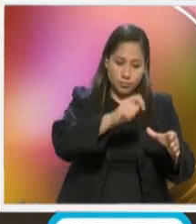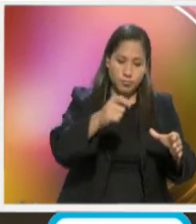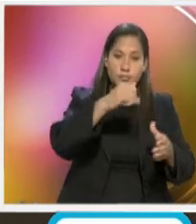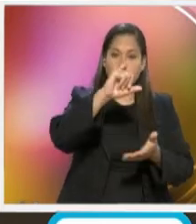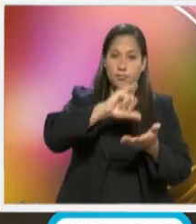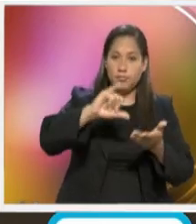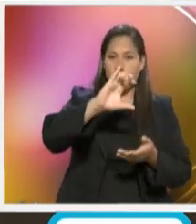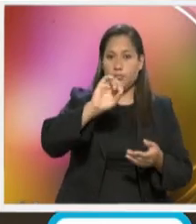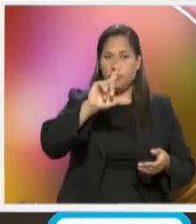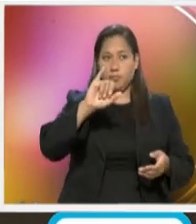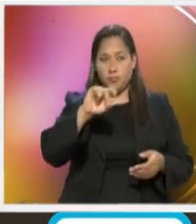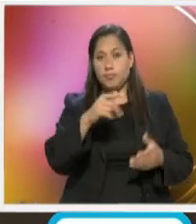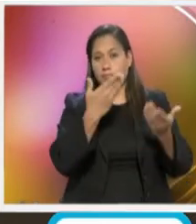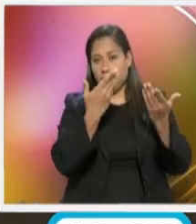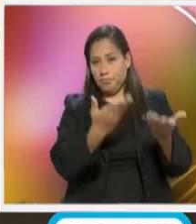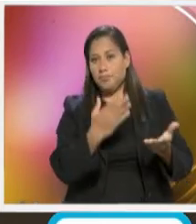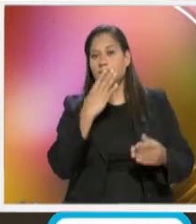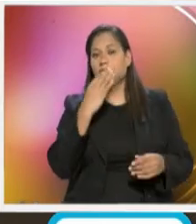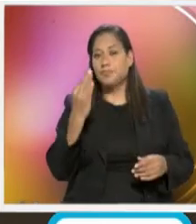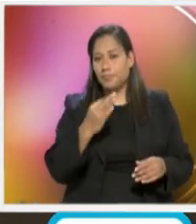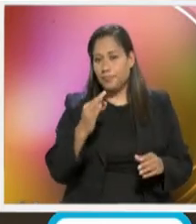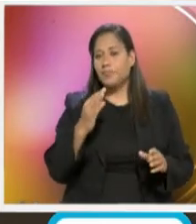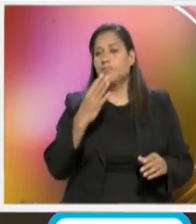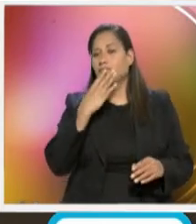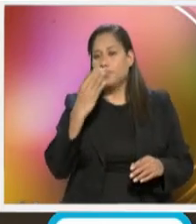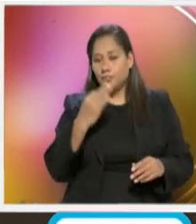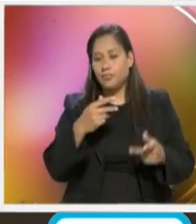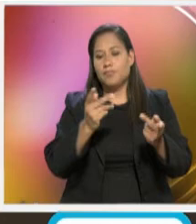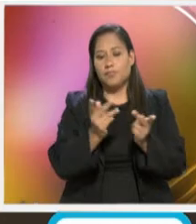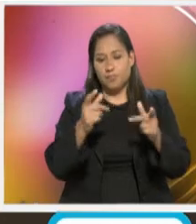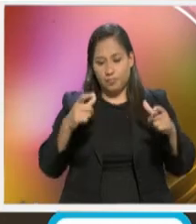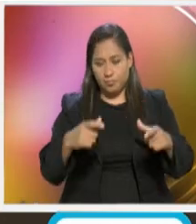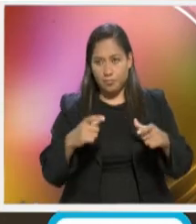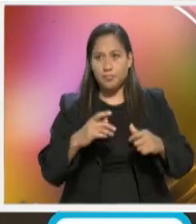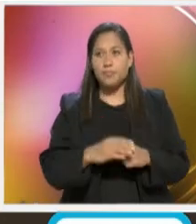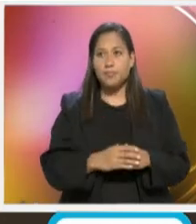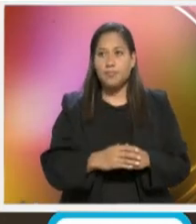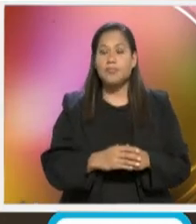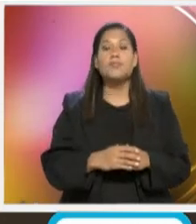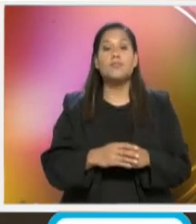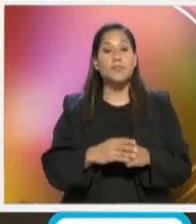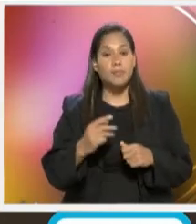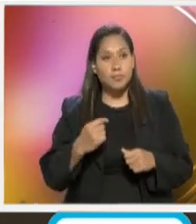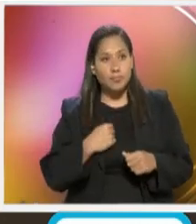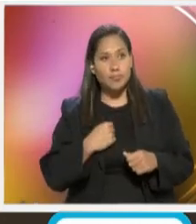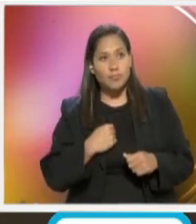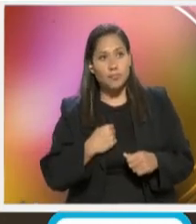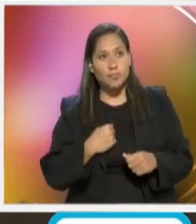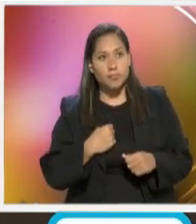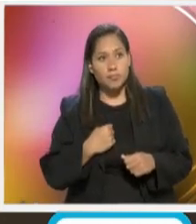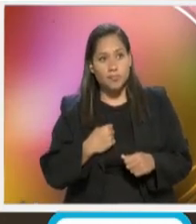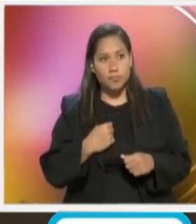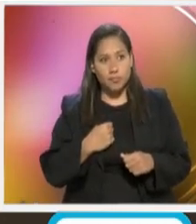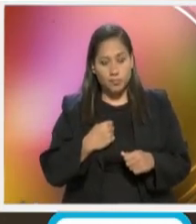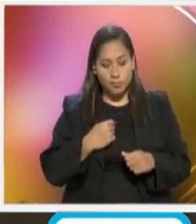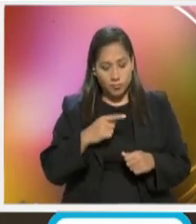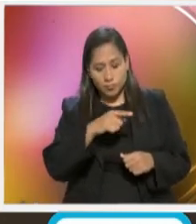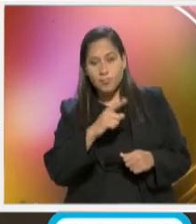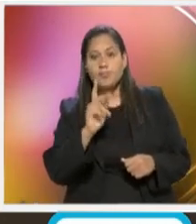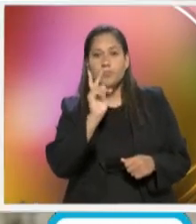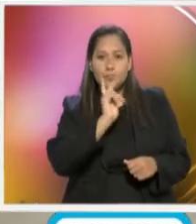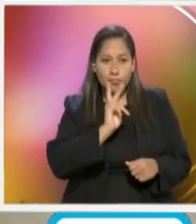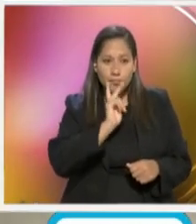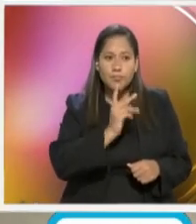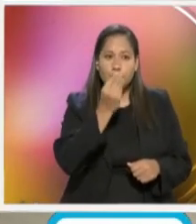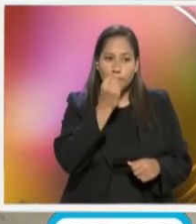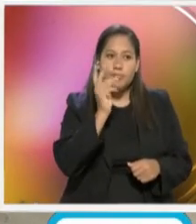Y ya tenemos aquí este delicioso, pero delicioso platillo, Sí, bien. al cual yo le voy a dar Dale la probada. el